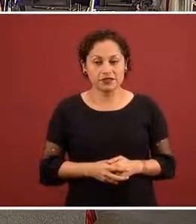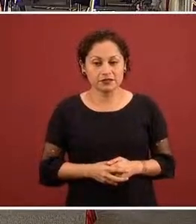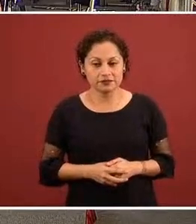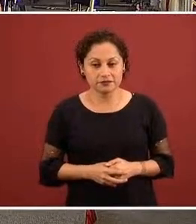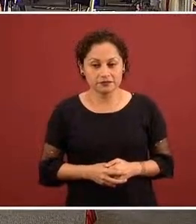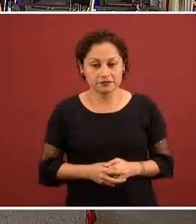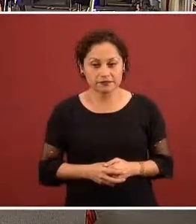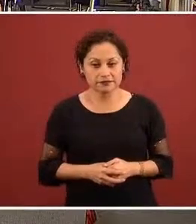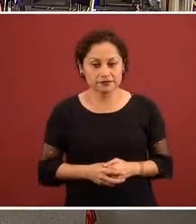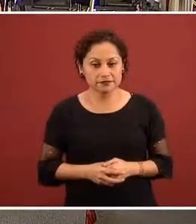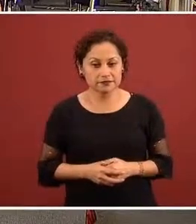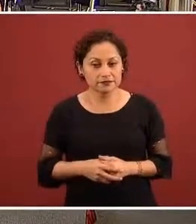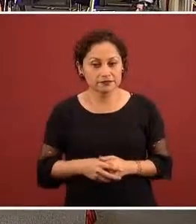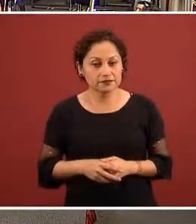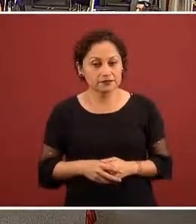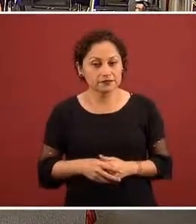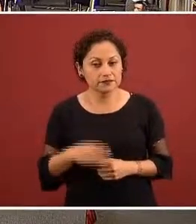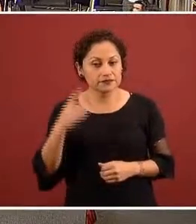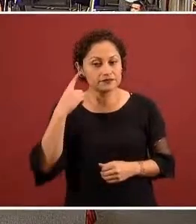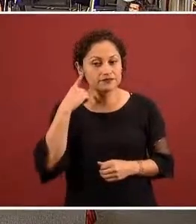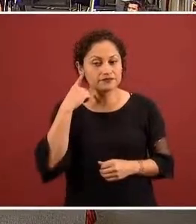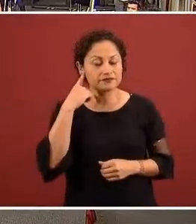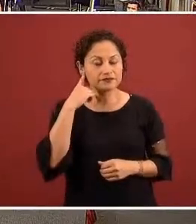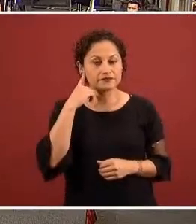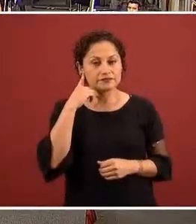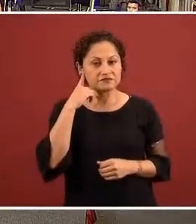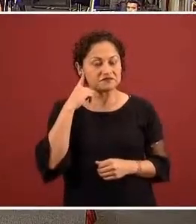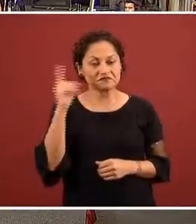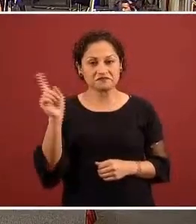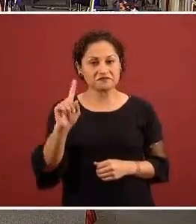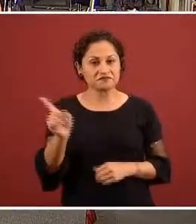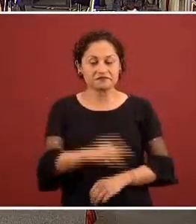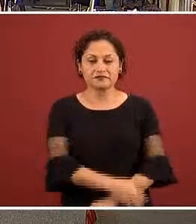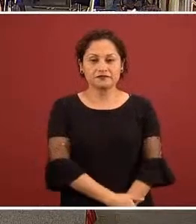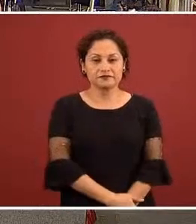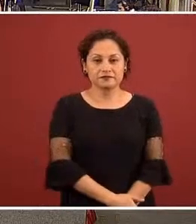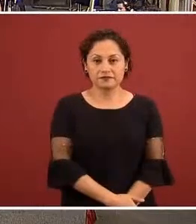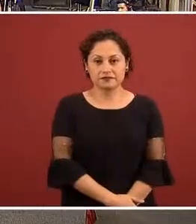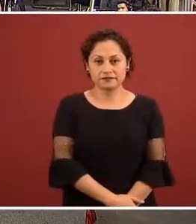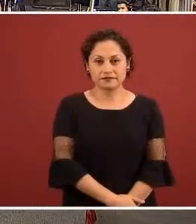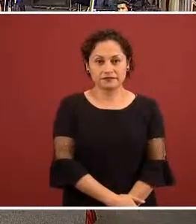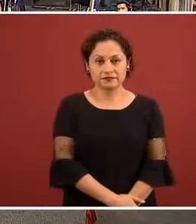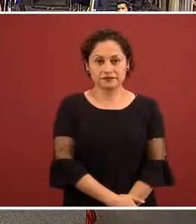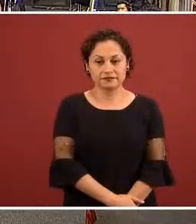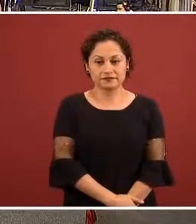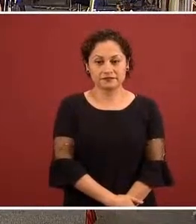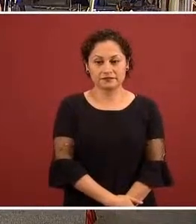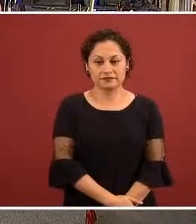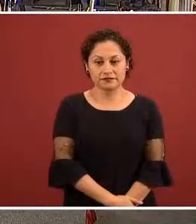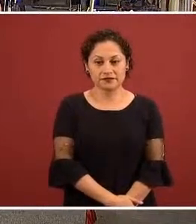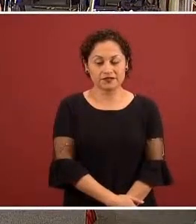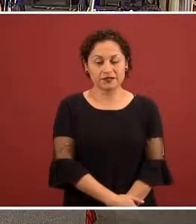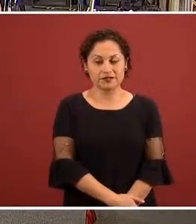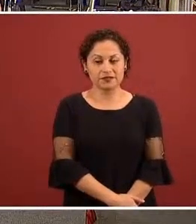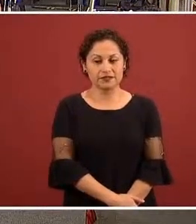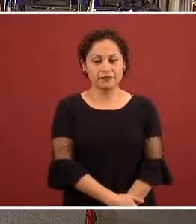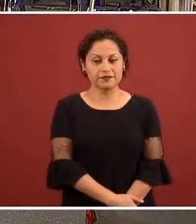¿sería una estrategia para atender así los comunicados? En estos sentidos,